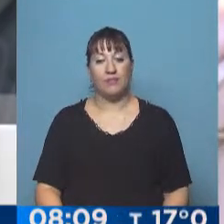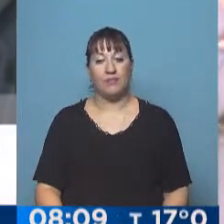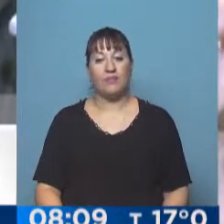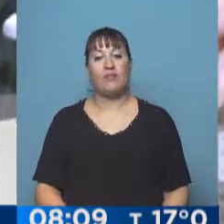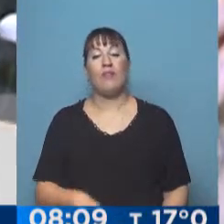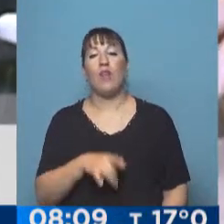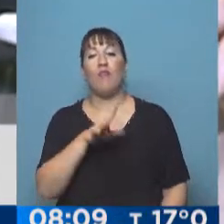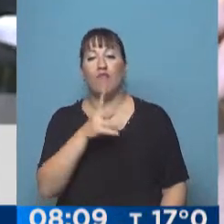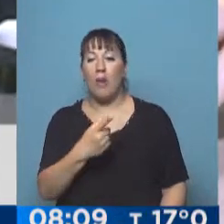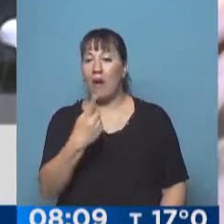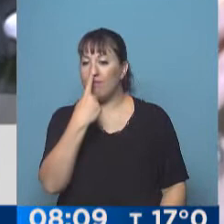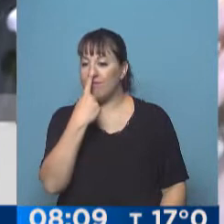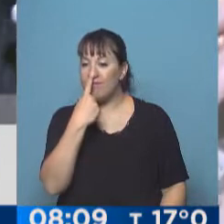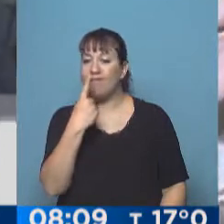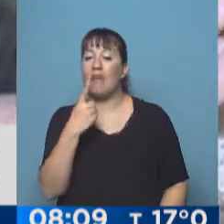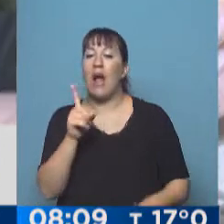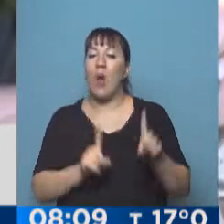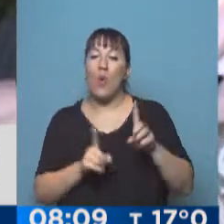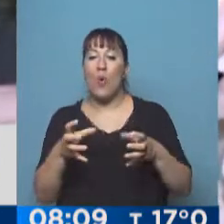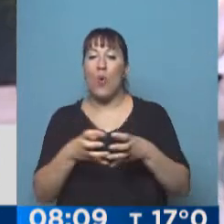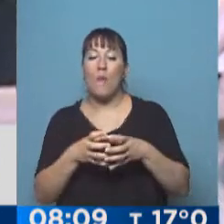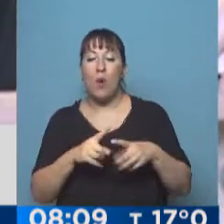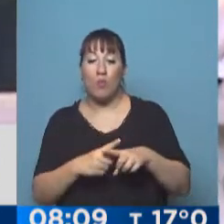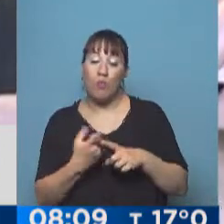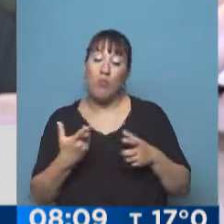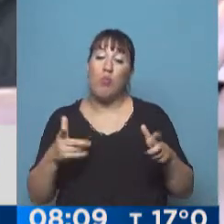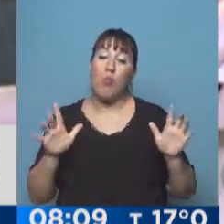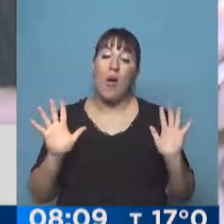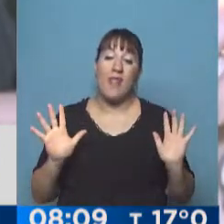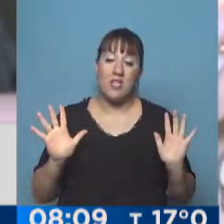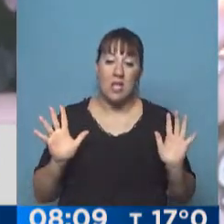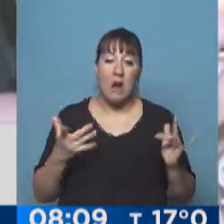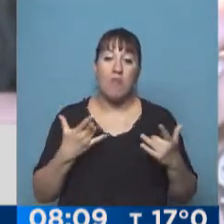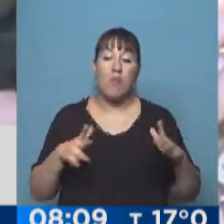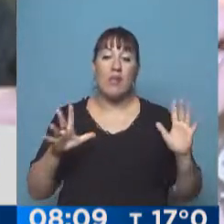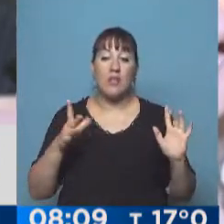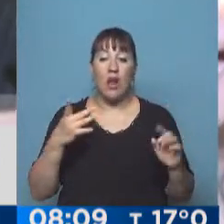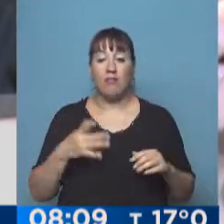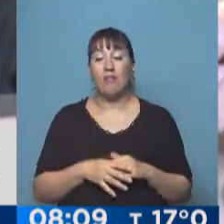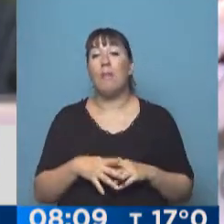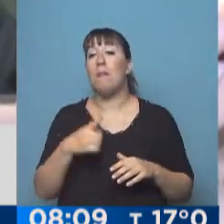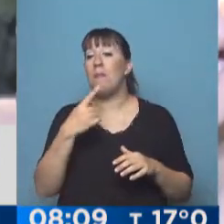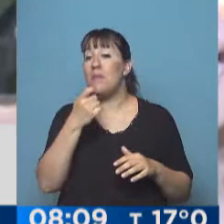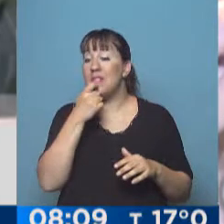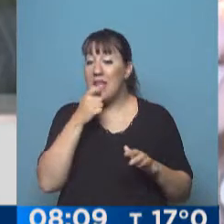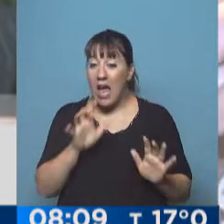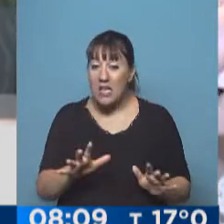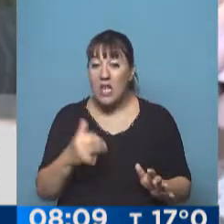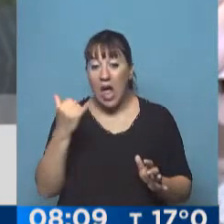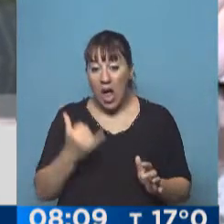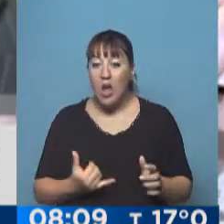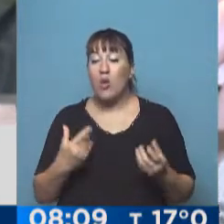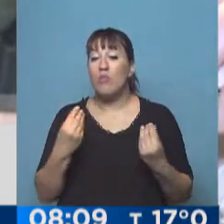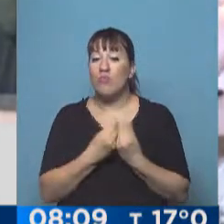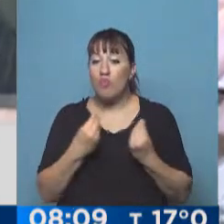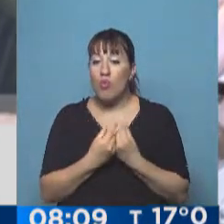intención área de política partidaria de algunos sectores para la puede haber la no lo descarto pero si así fuera hay muchos elementos para poder